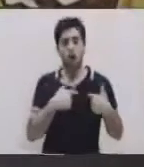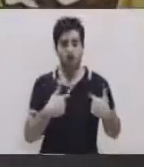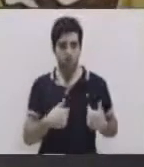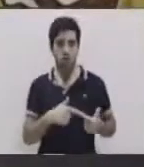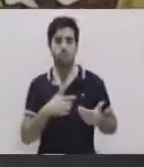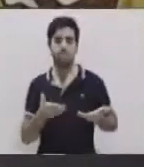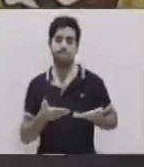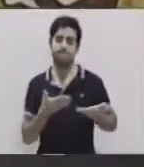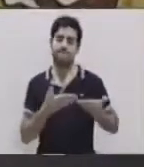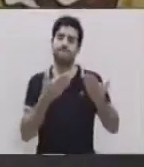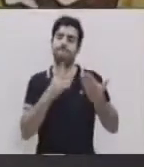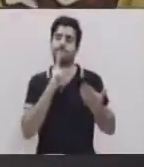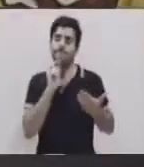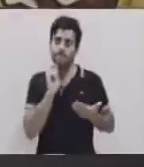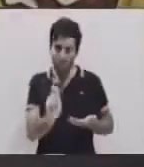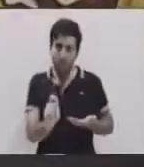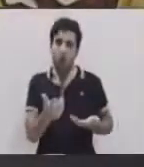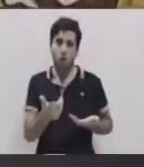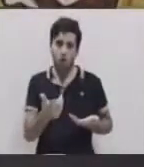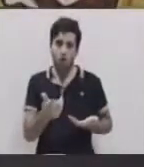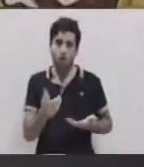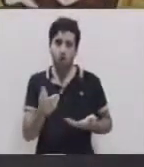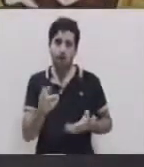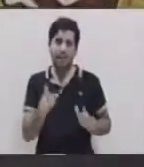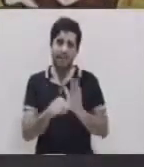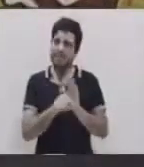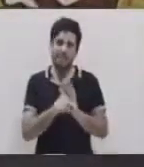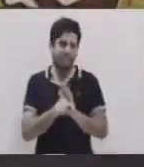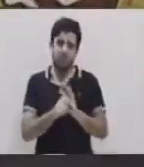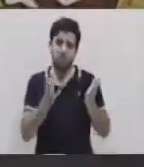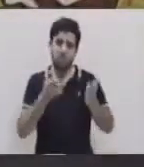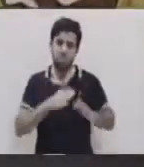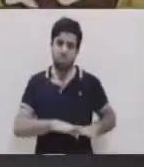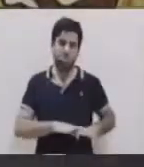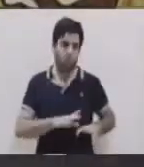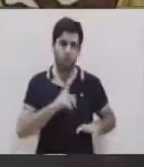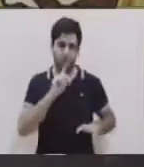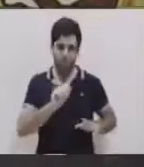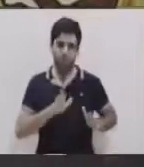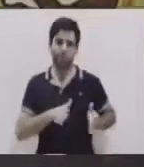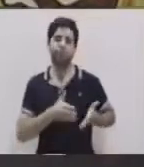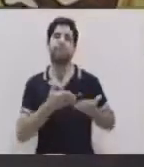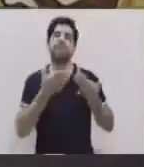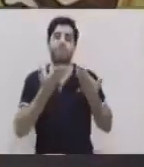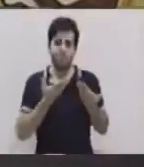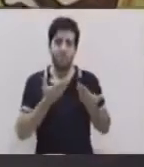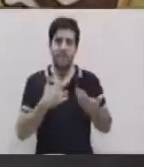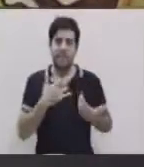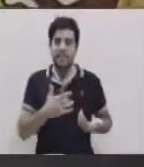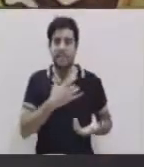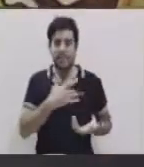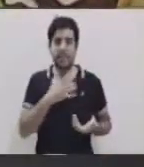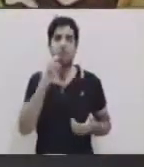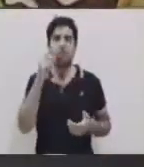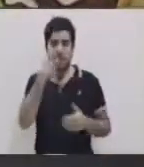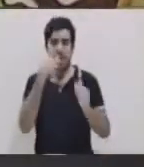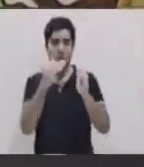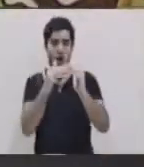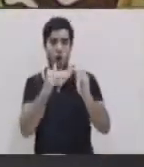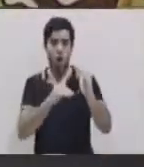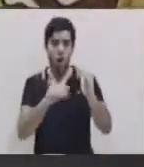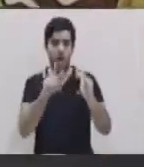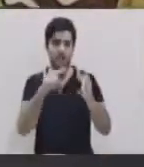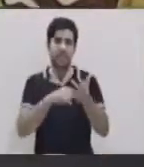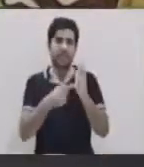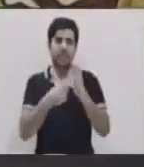sanos en la familia, creando estos ambientes en donde nuestro hogar es ese refugio que tú necesitas como hijo,